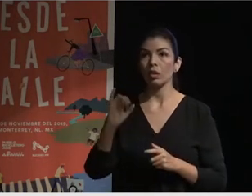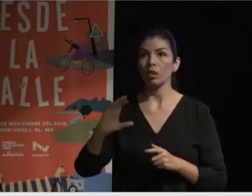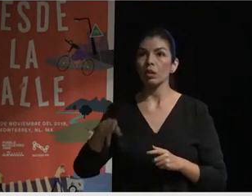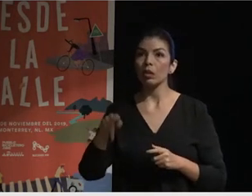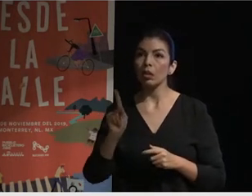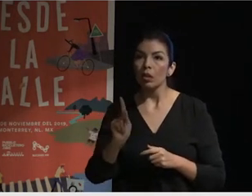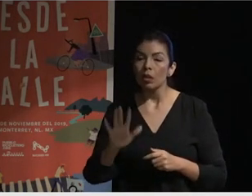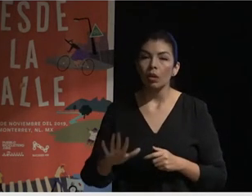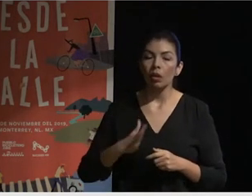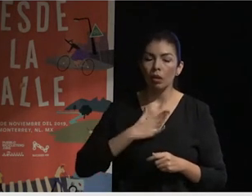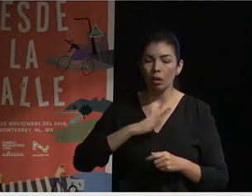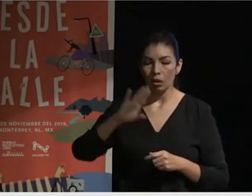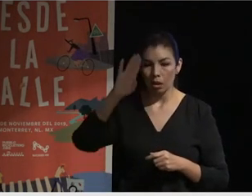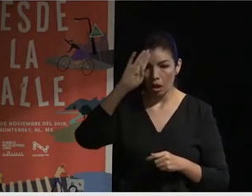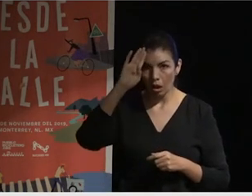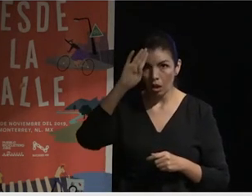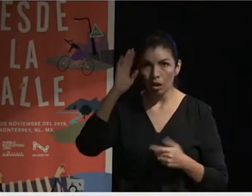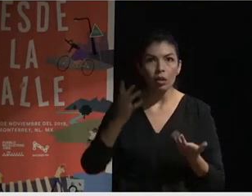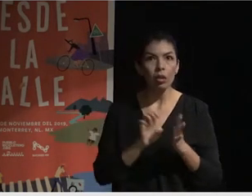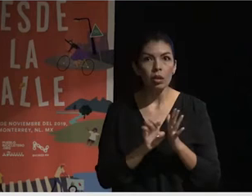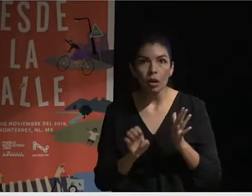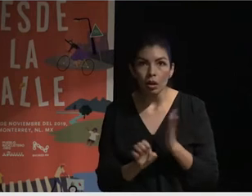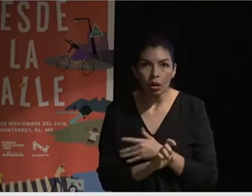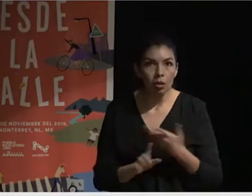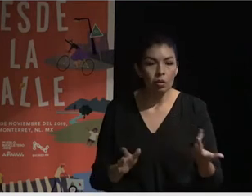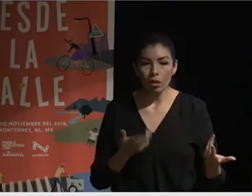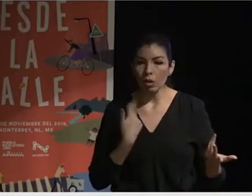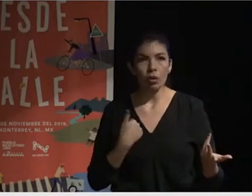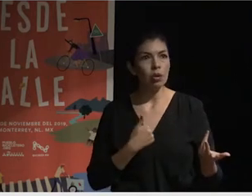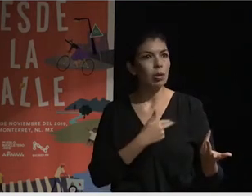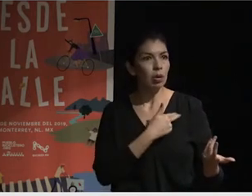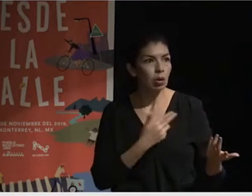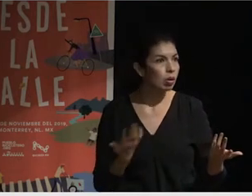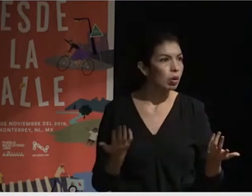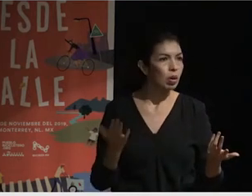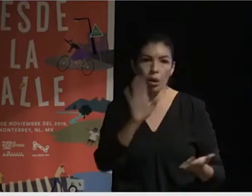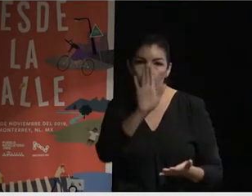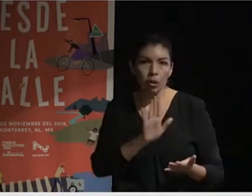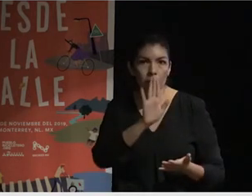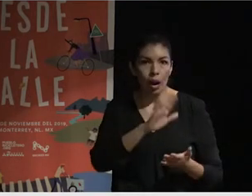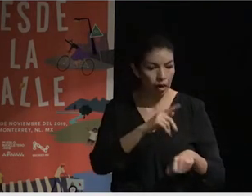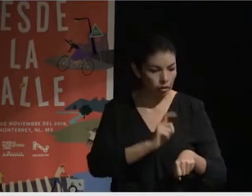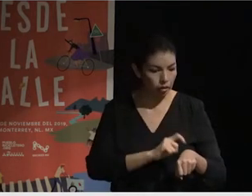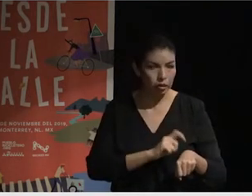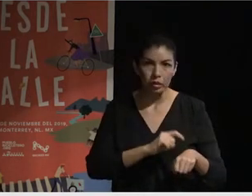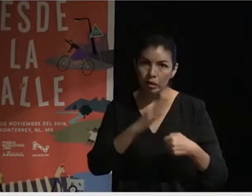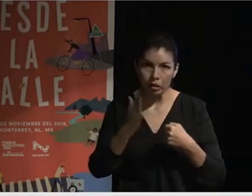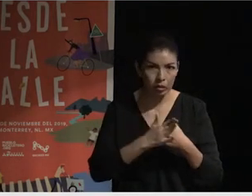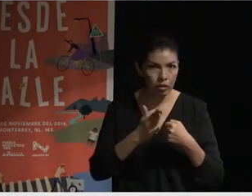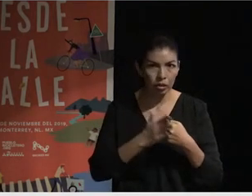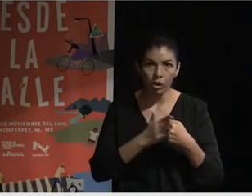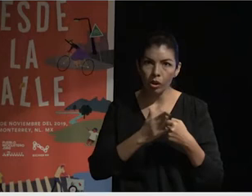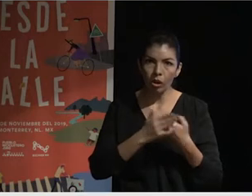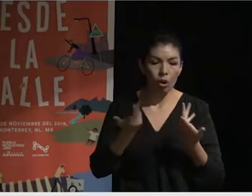¿Qué es eso? Nos está, el cambio climático está a la vuelta. ¿Quién está haciendo algo, ¿no? Así como en serio. Entonces me puse a